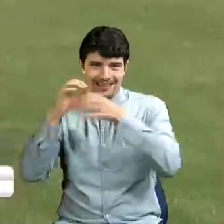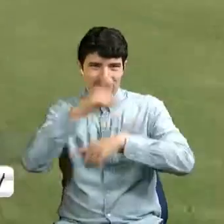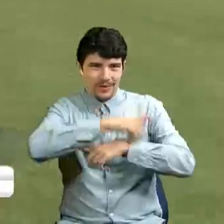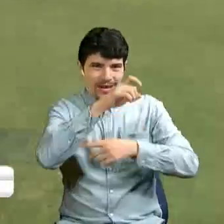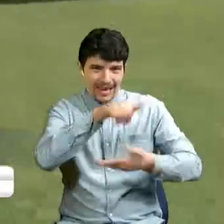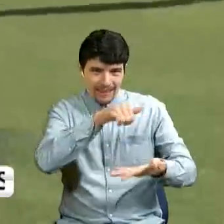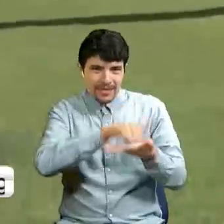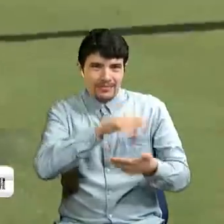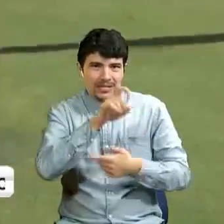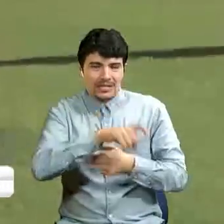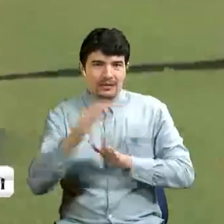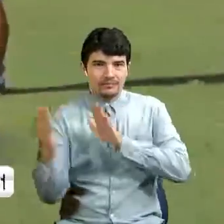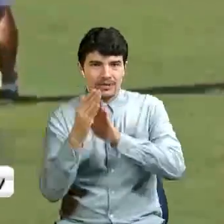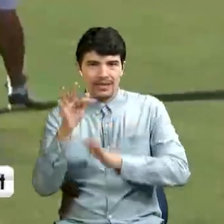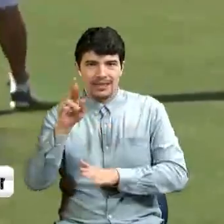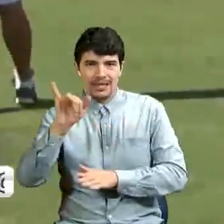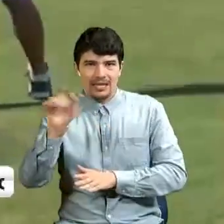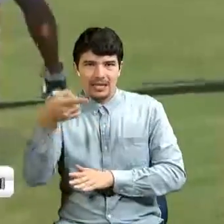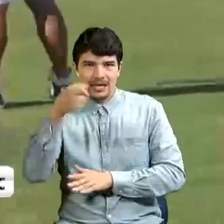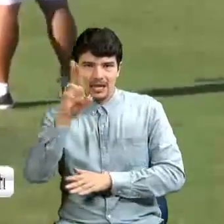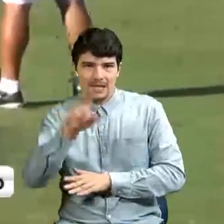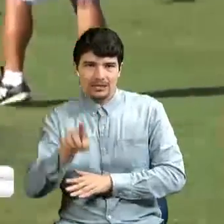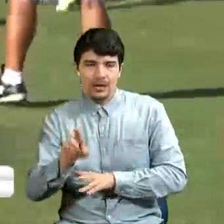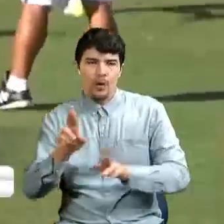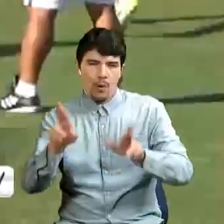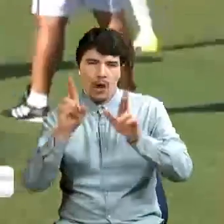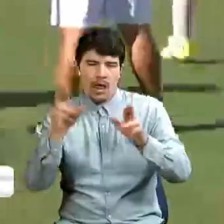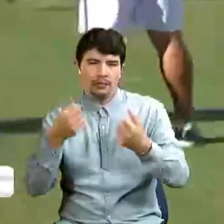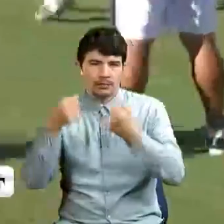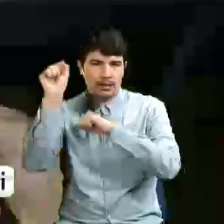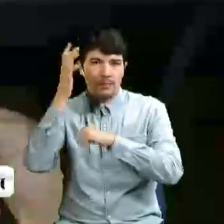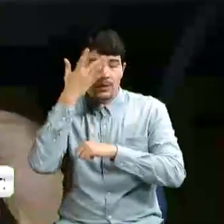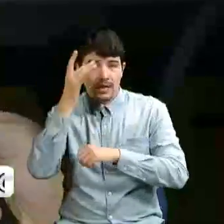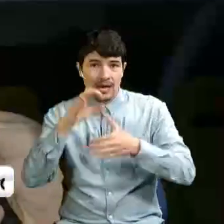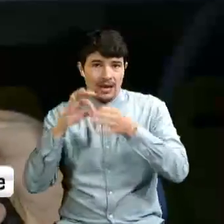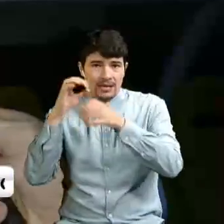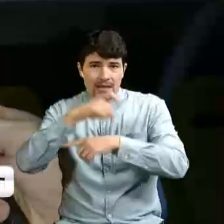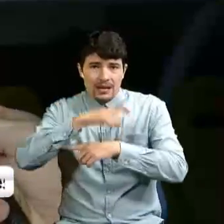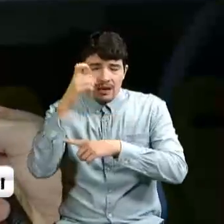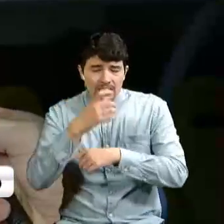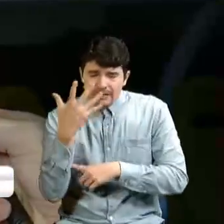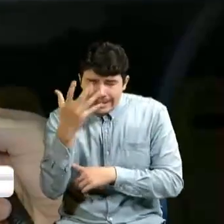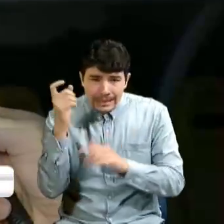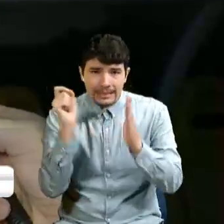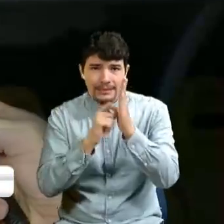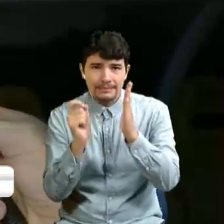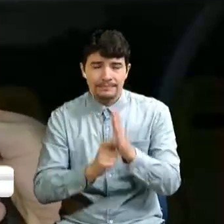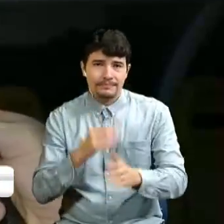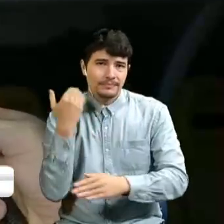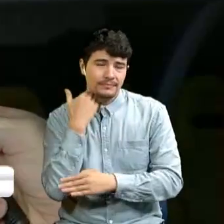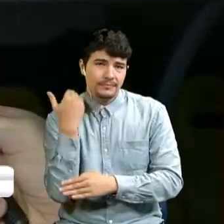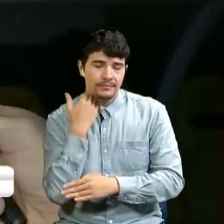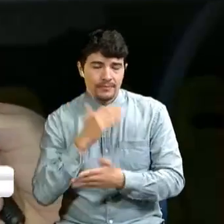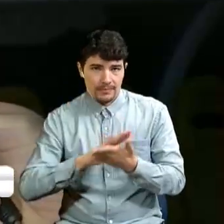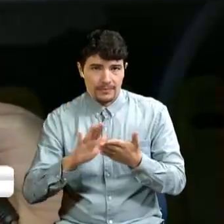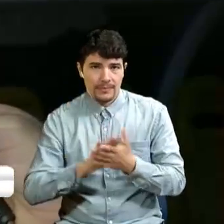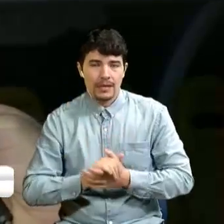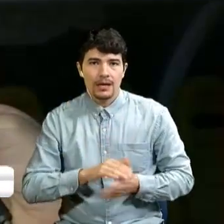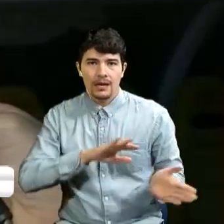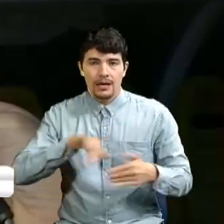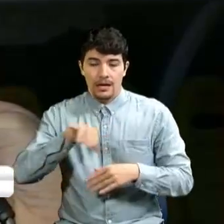misma necesidad recibe a tigres donde espera sumar luego de cinco derrotas consecutivas hemos venido trabajando en esa parte anímica y por eso